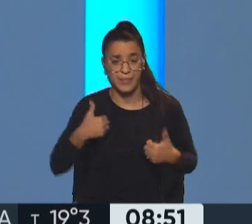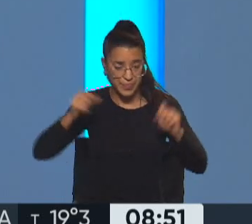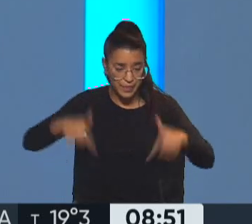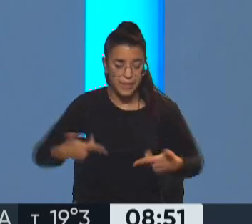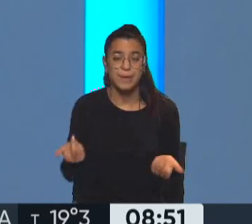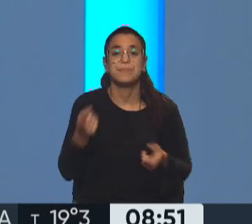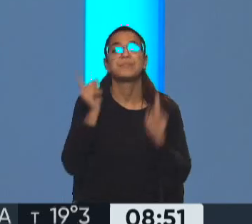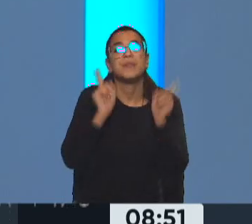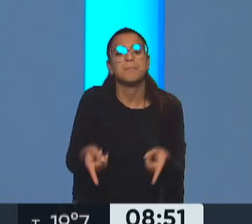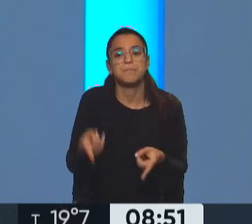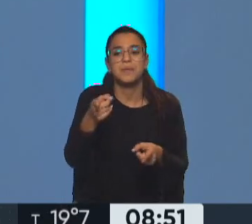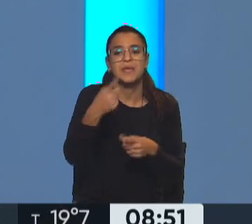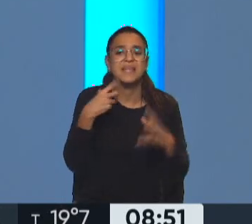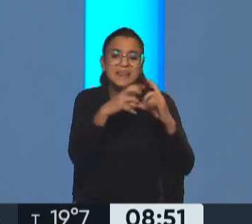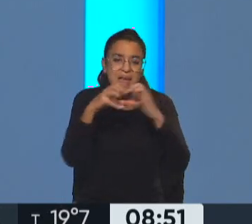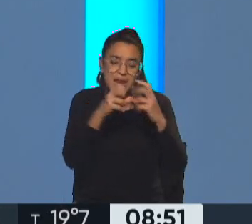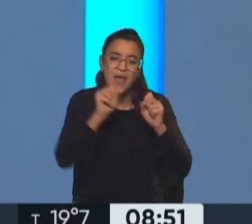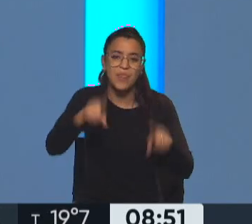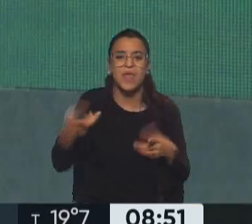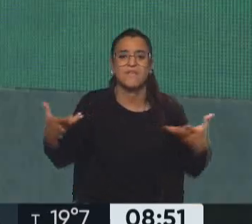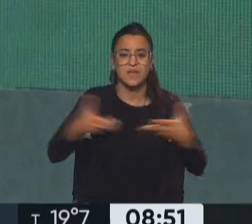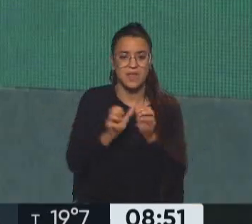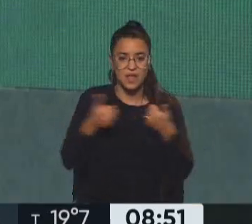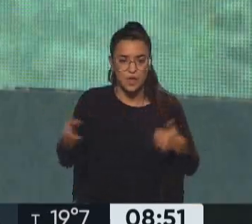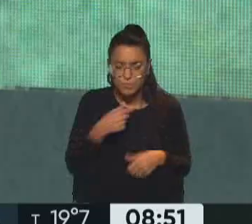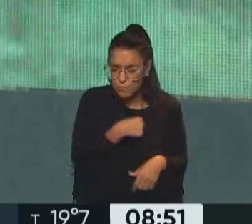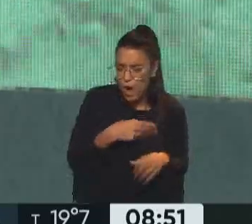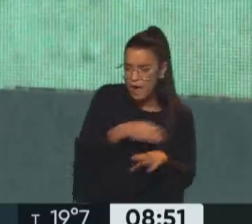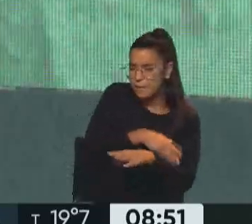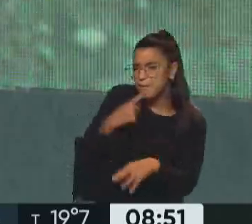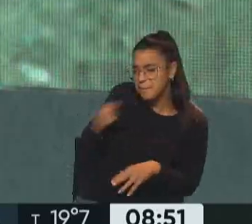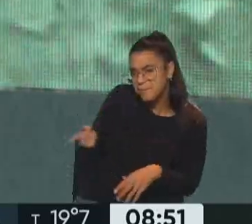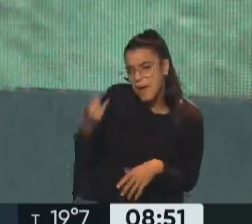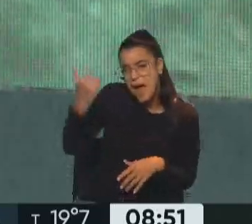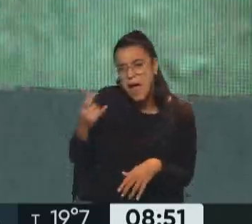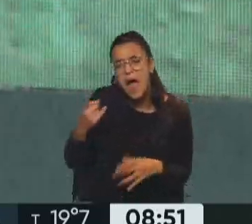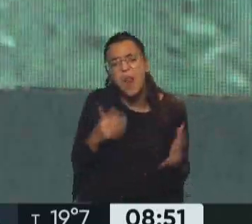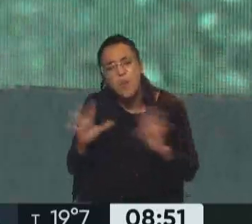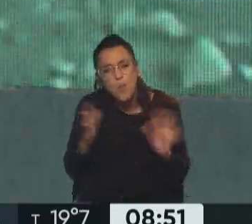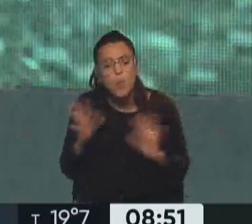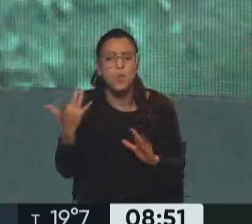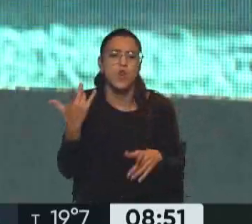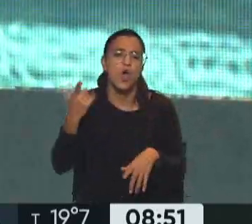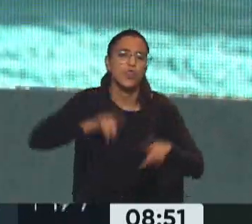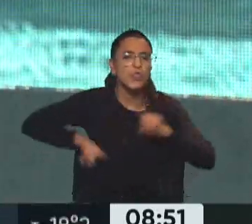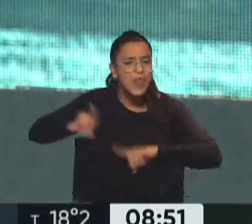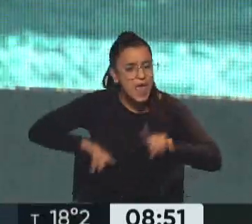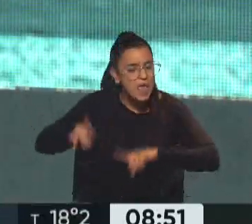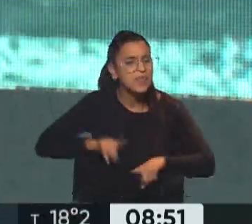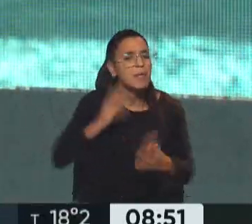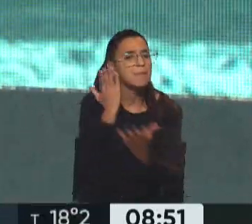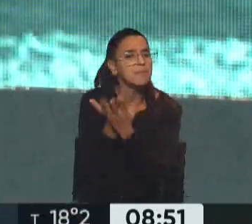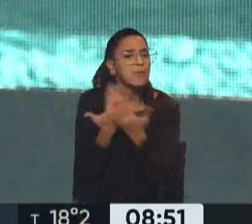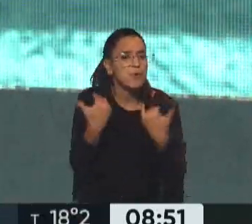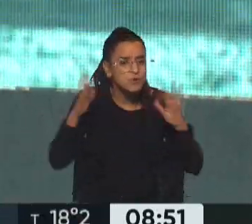para sumar sobre las internas en el frente de todo iba a consultar hubo un trascendido respecto a algunos dirigentes que están apelando